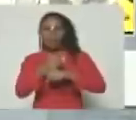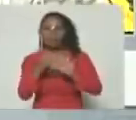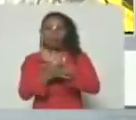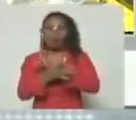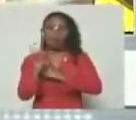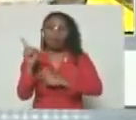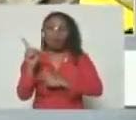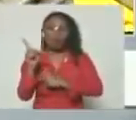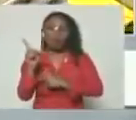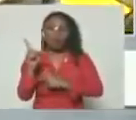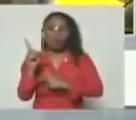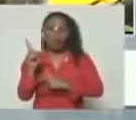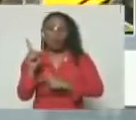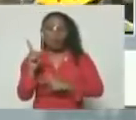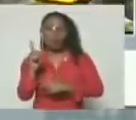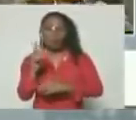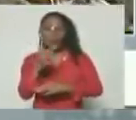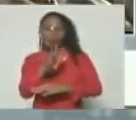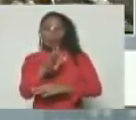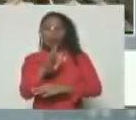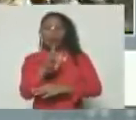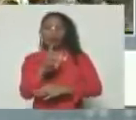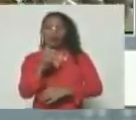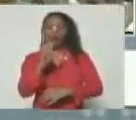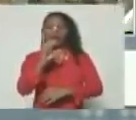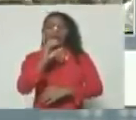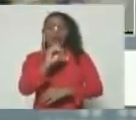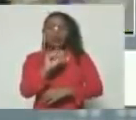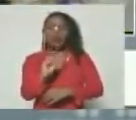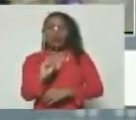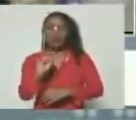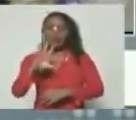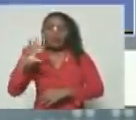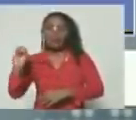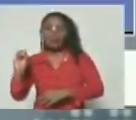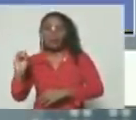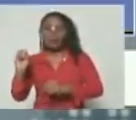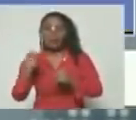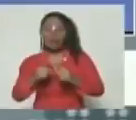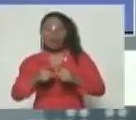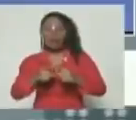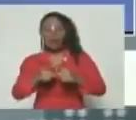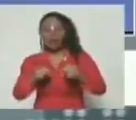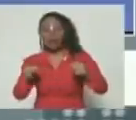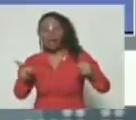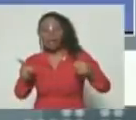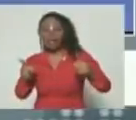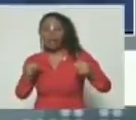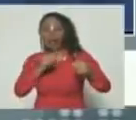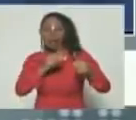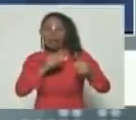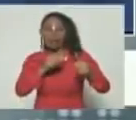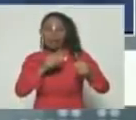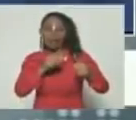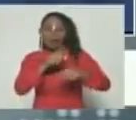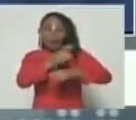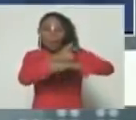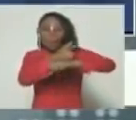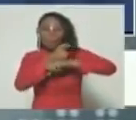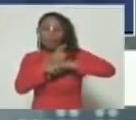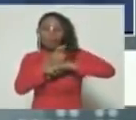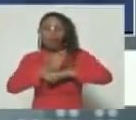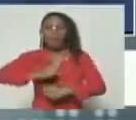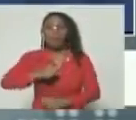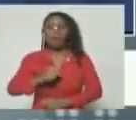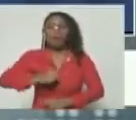bala calibre .50, gigantesca. Una de esas balas mató a un profesional de